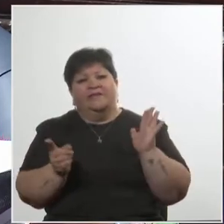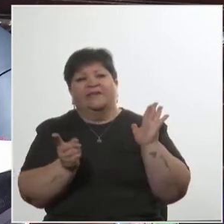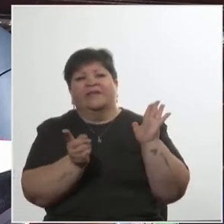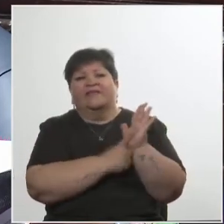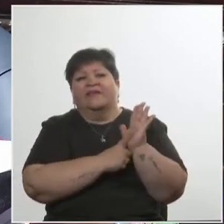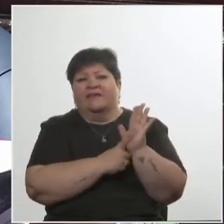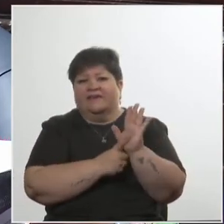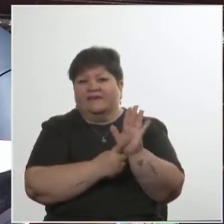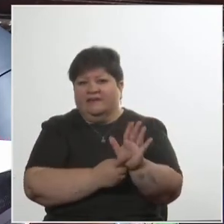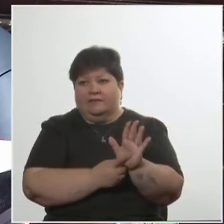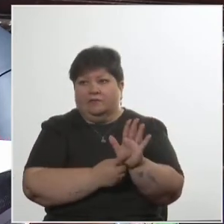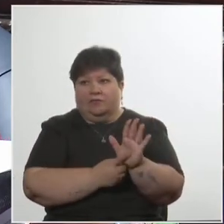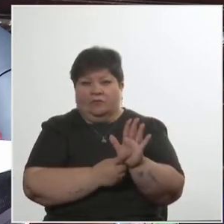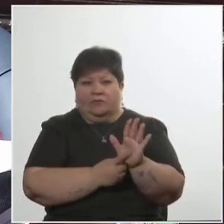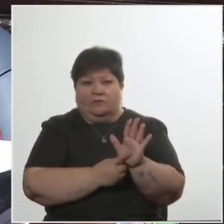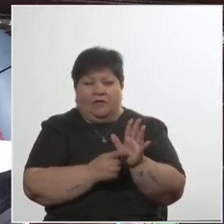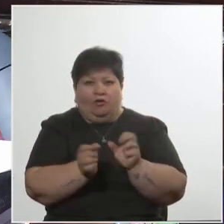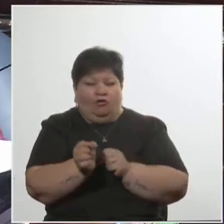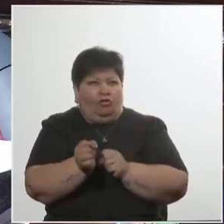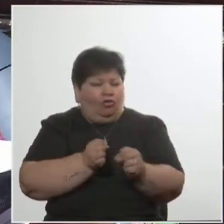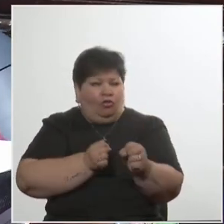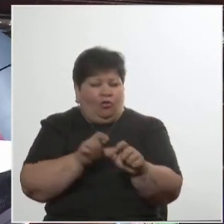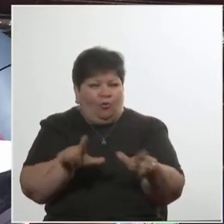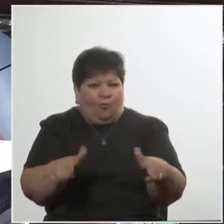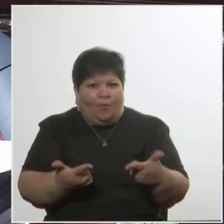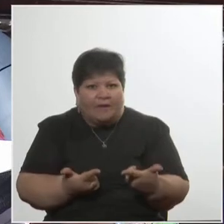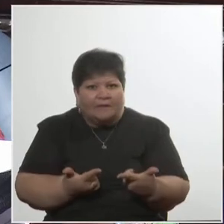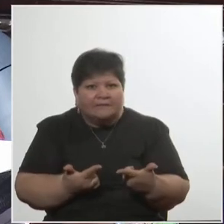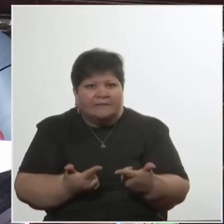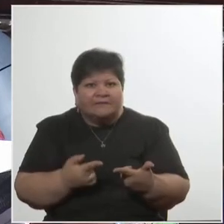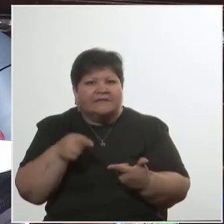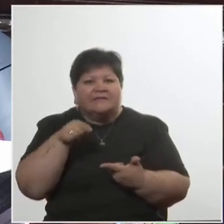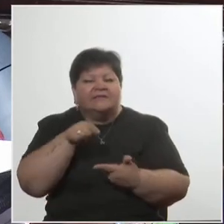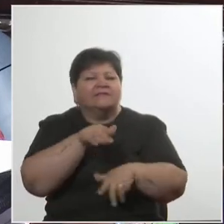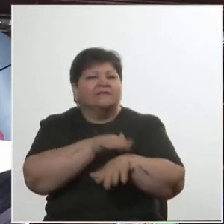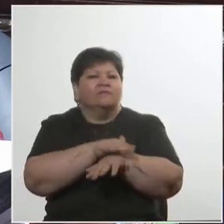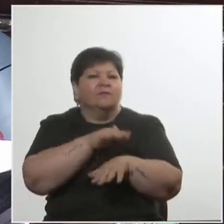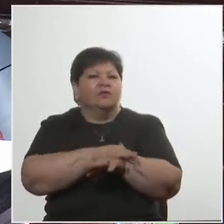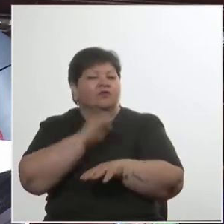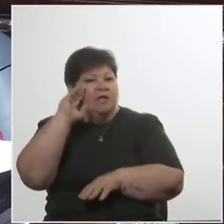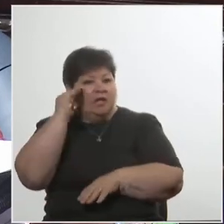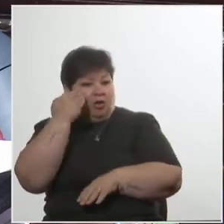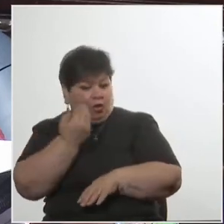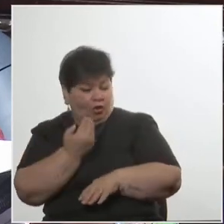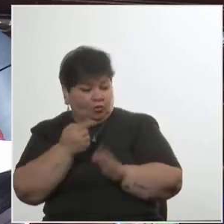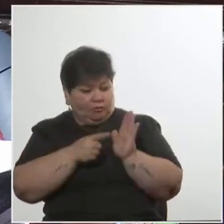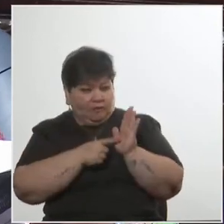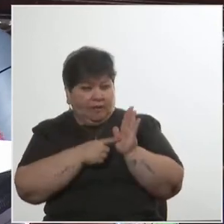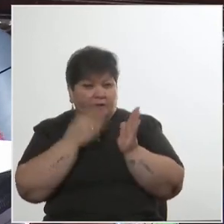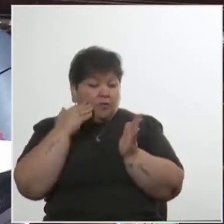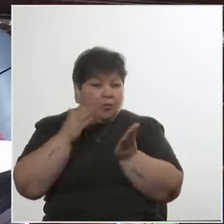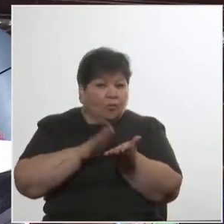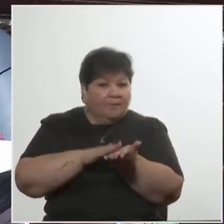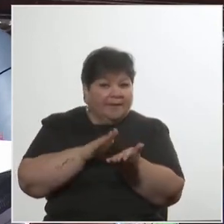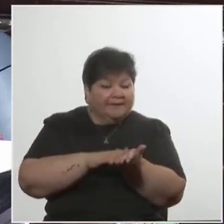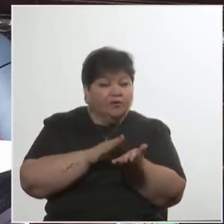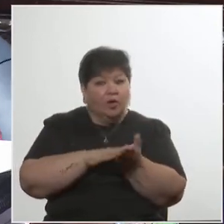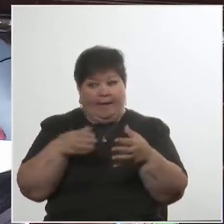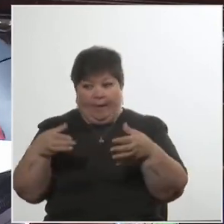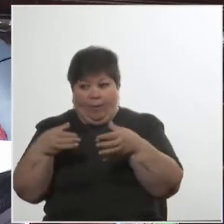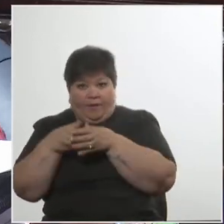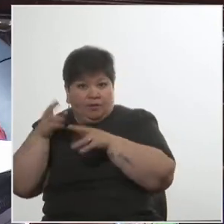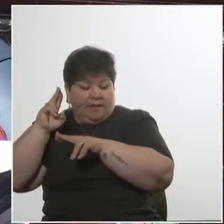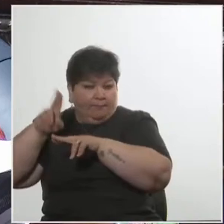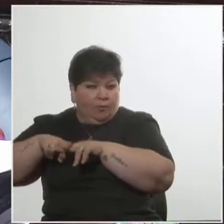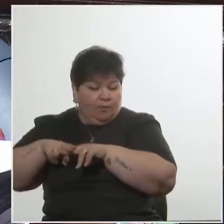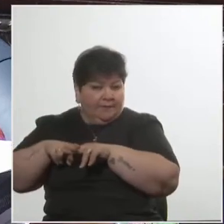hace inmanejable ahí en ese momento se reconoce en estos documentos que el escuadrón de la muerte